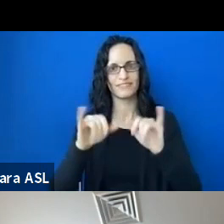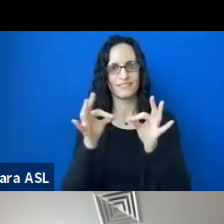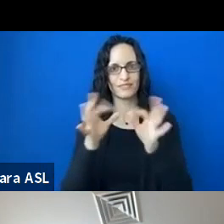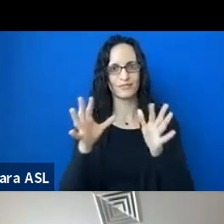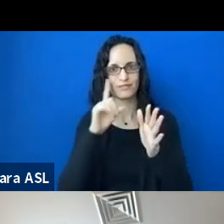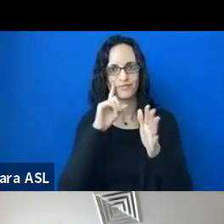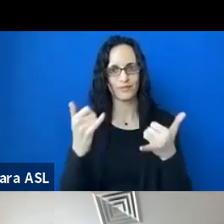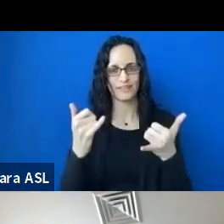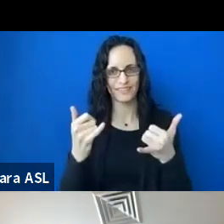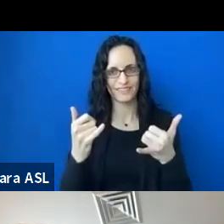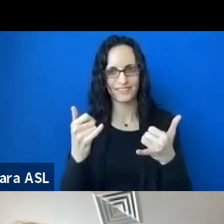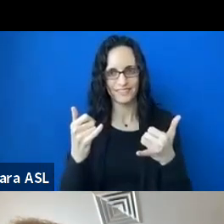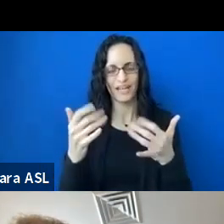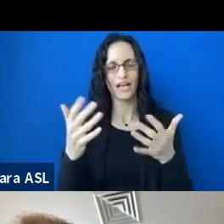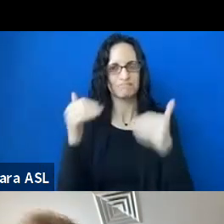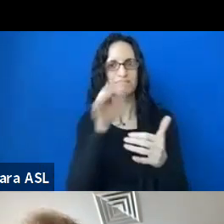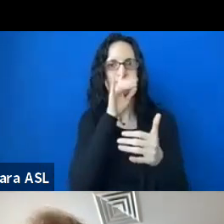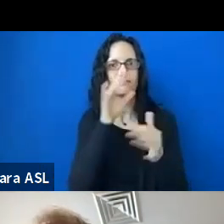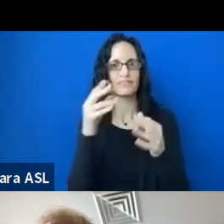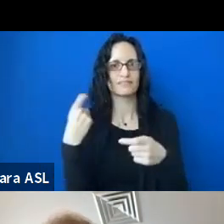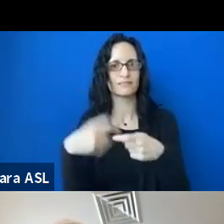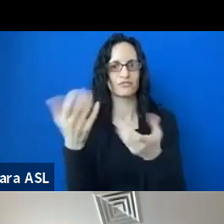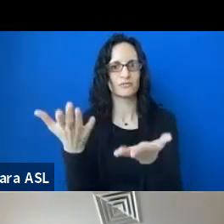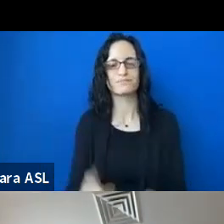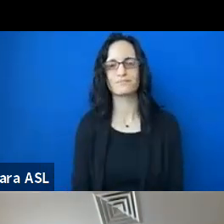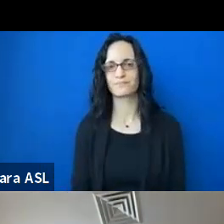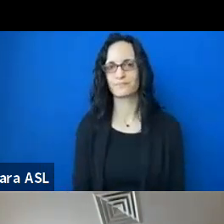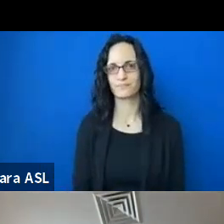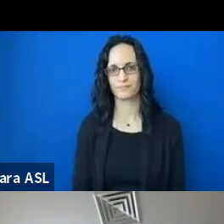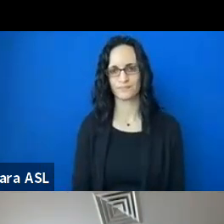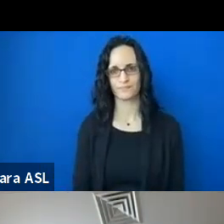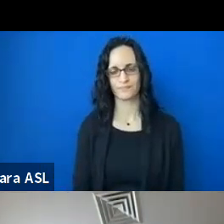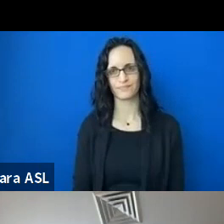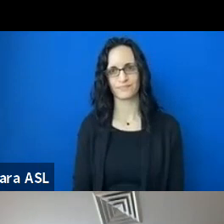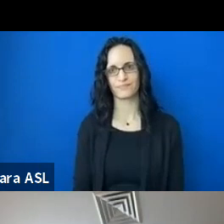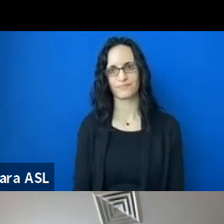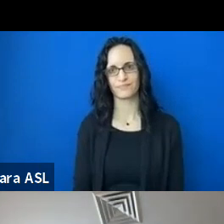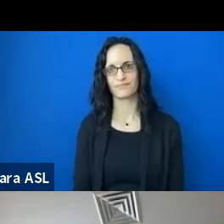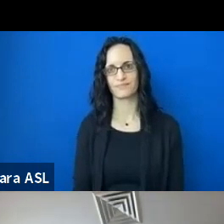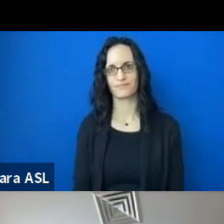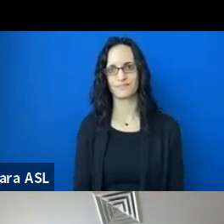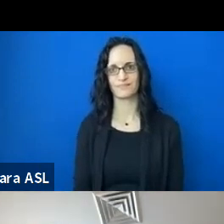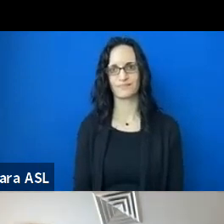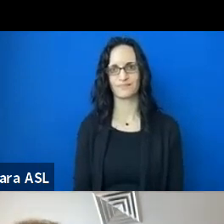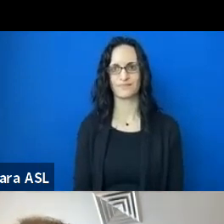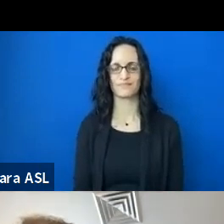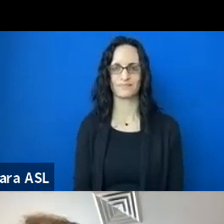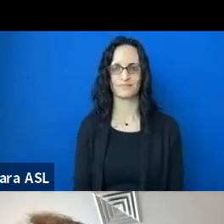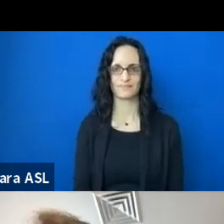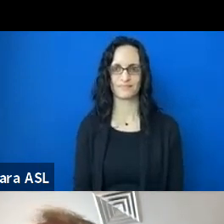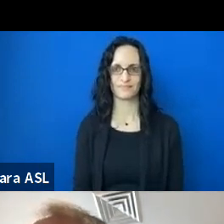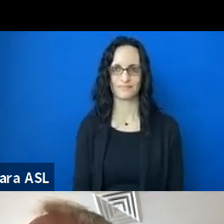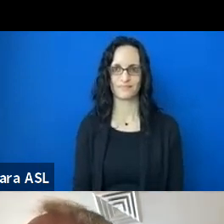today. Muy buenos días, damas y caballeros. Mi nombre es Randolph Dominguez. Voy a ser su intérprete en el